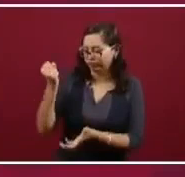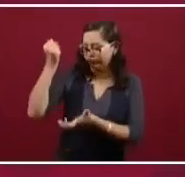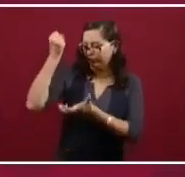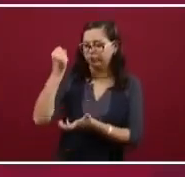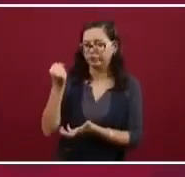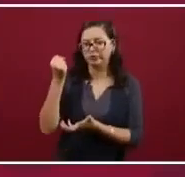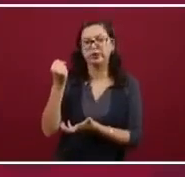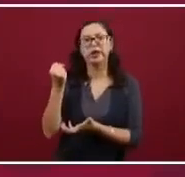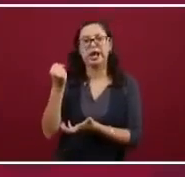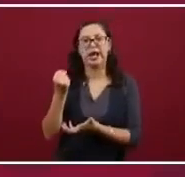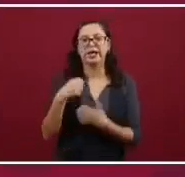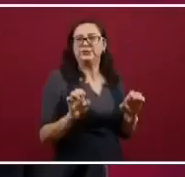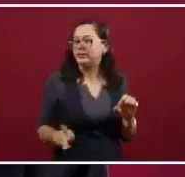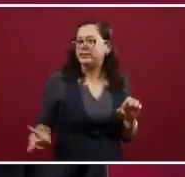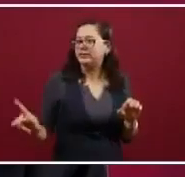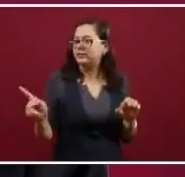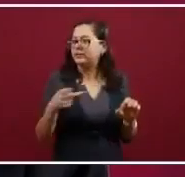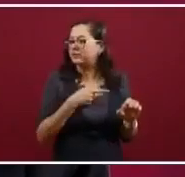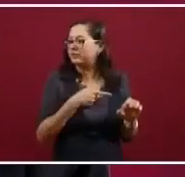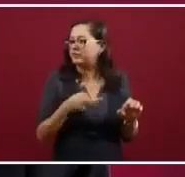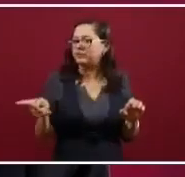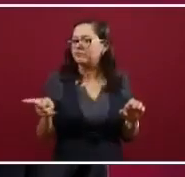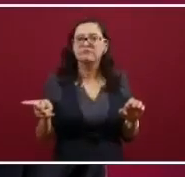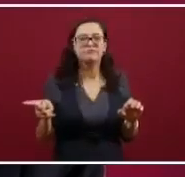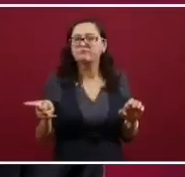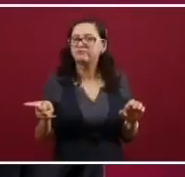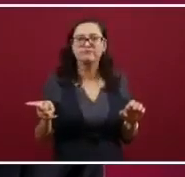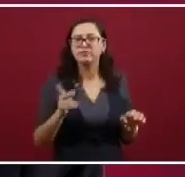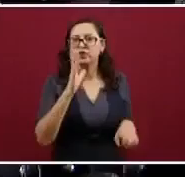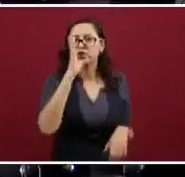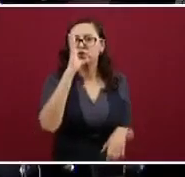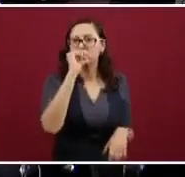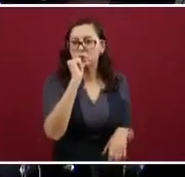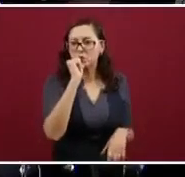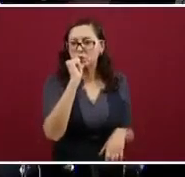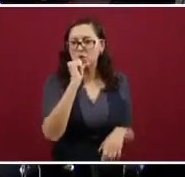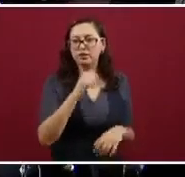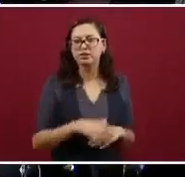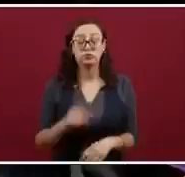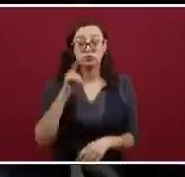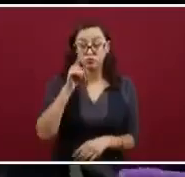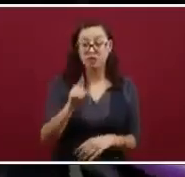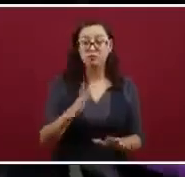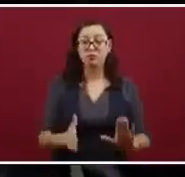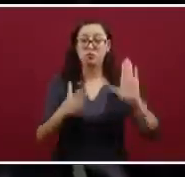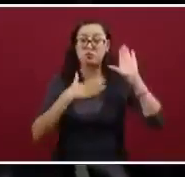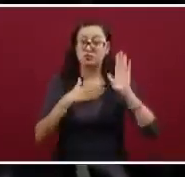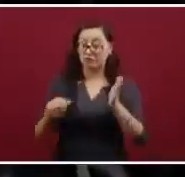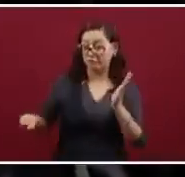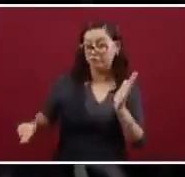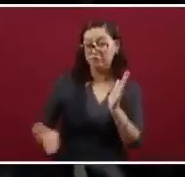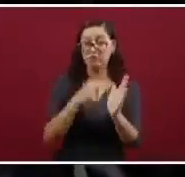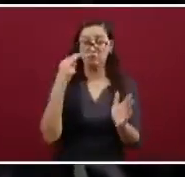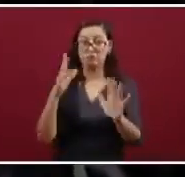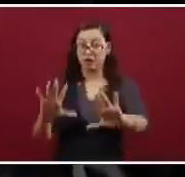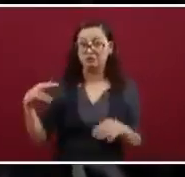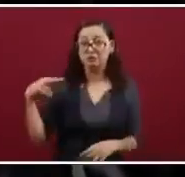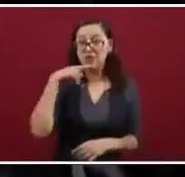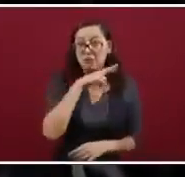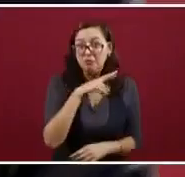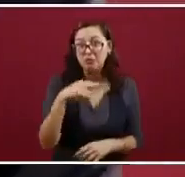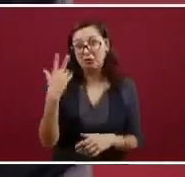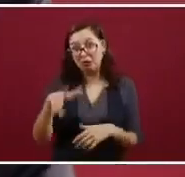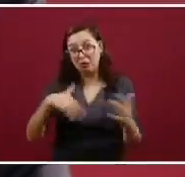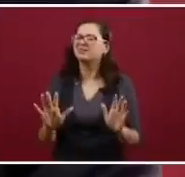haber gobierno rico con pueblo pobre. Presidente, ¿y usted se compromete a firmar estos permisos a la brevedad? Porque bueno, en lo que... Sí, se resuelve,